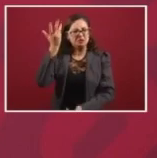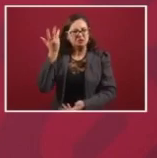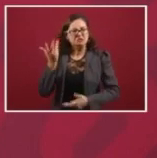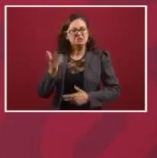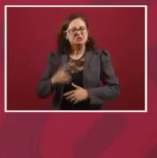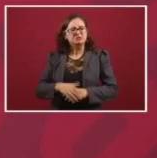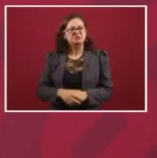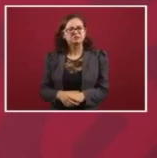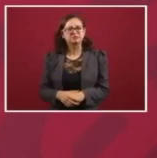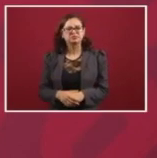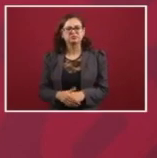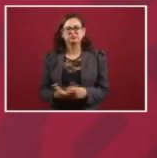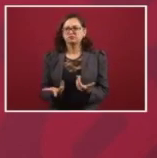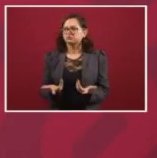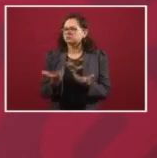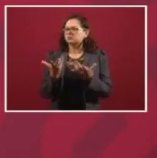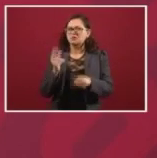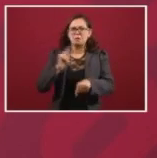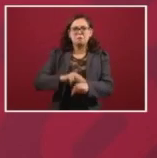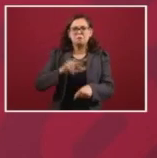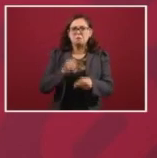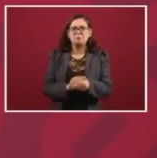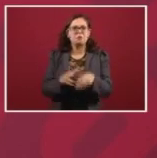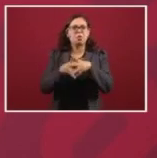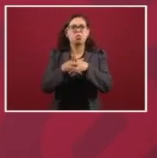dejarnos sin médicos